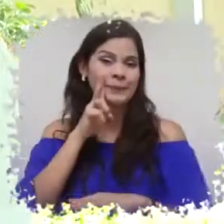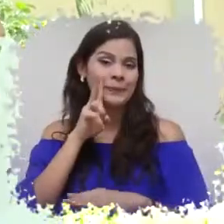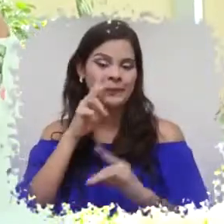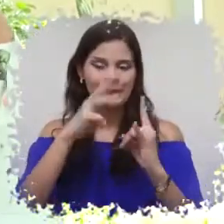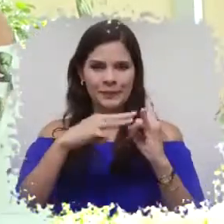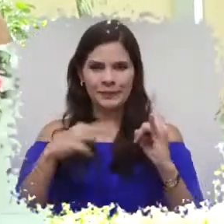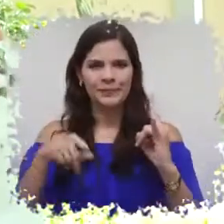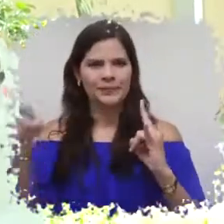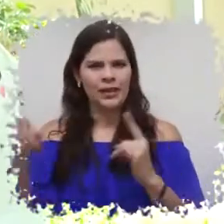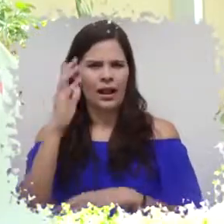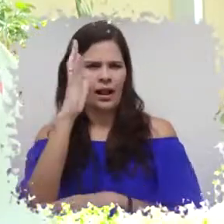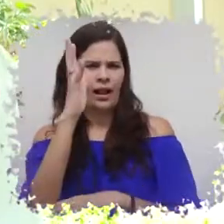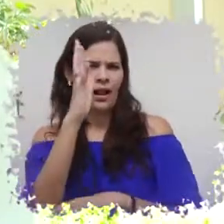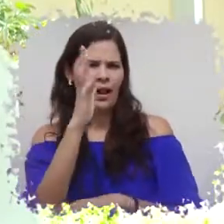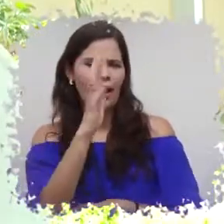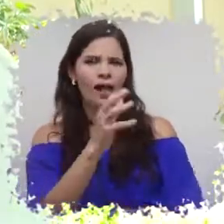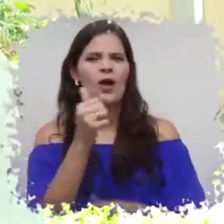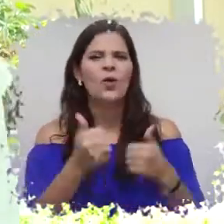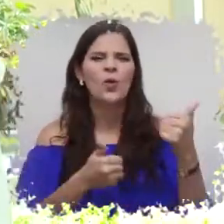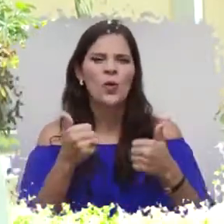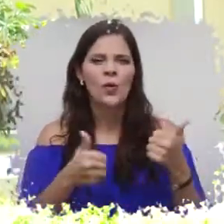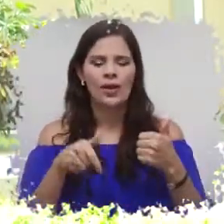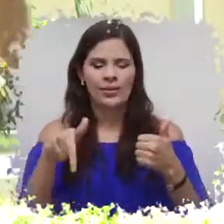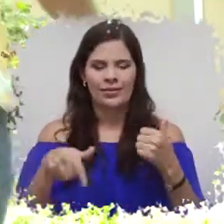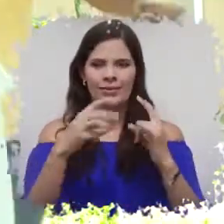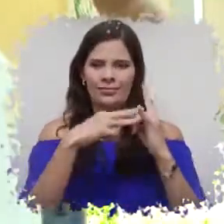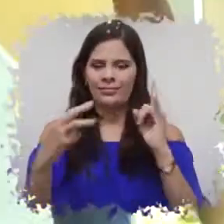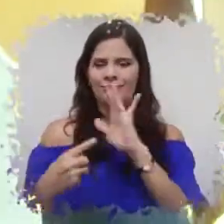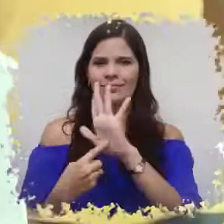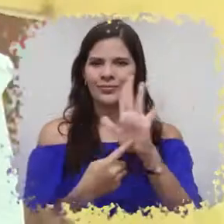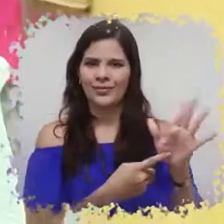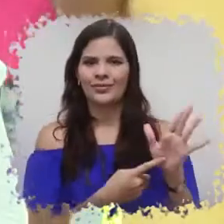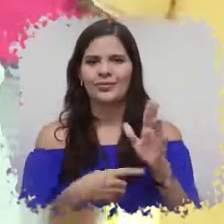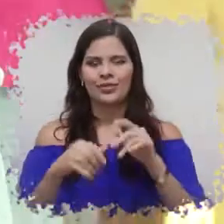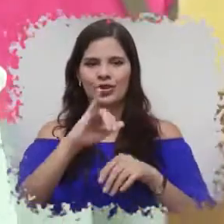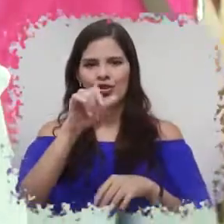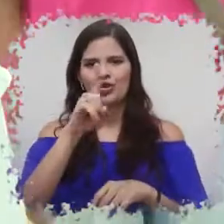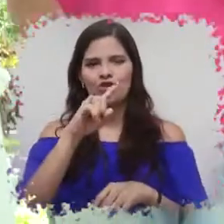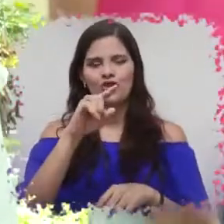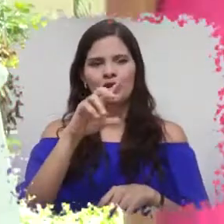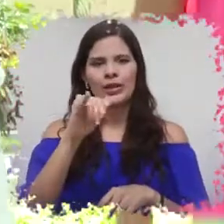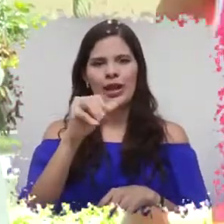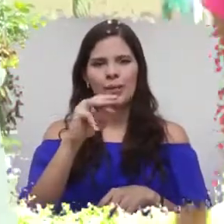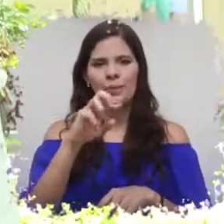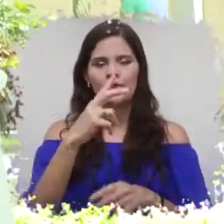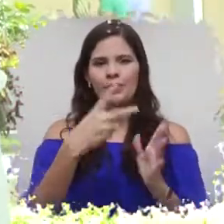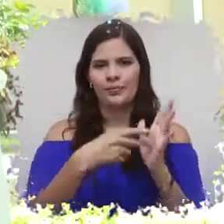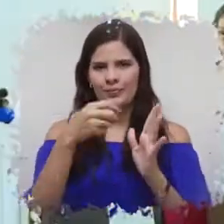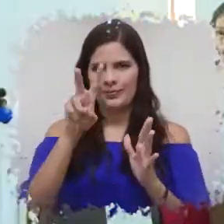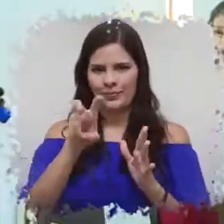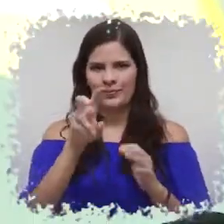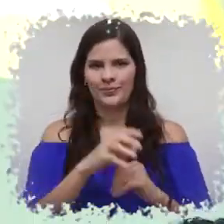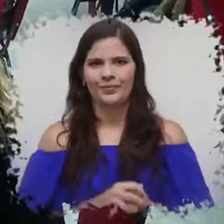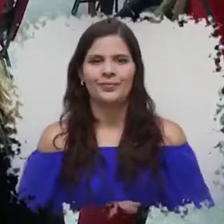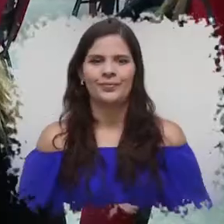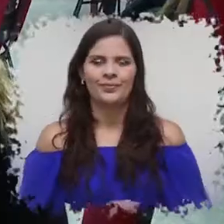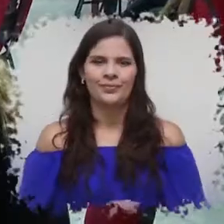Nuestro rector Pablo Vera Salazar participó como expositor en representación de la Universidad del Magdalena en el SUSJAM 2017.